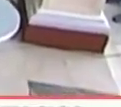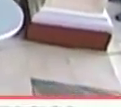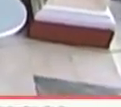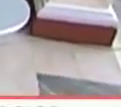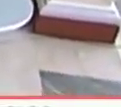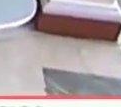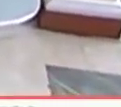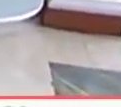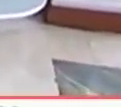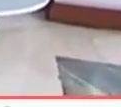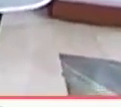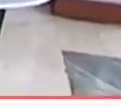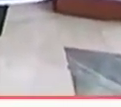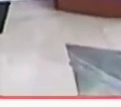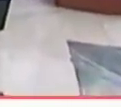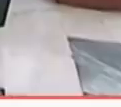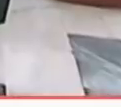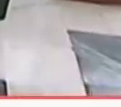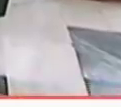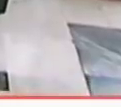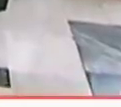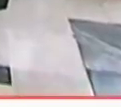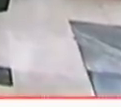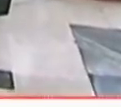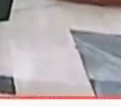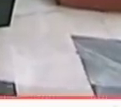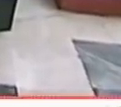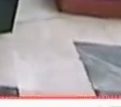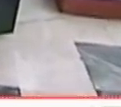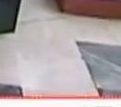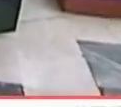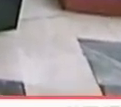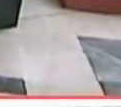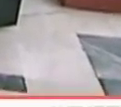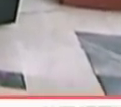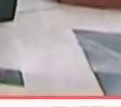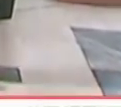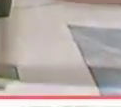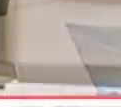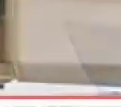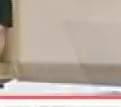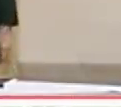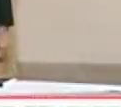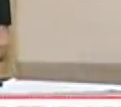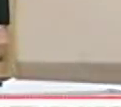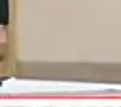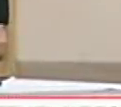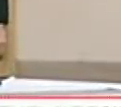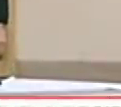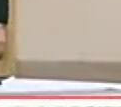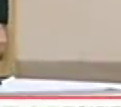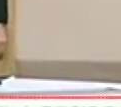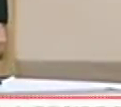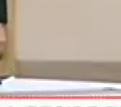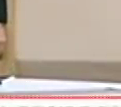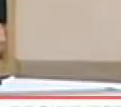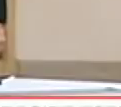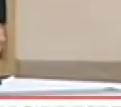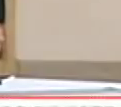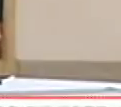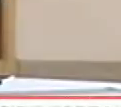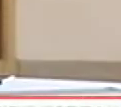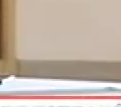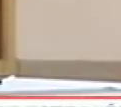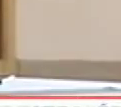el Palacio de Miraflores, donde la Comisión Presidencial para la Prevención, Atención y Control del COVID-19